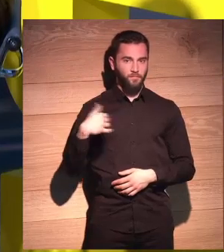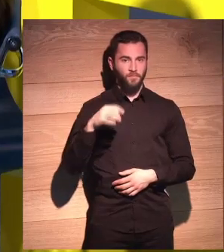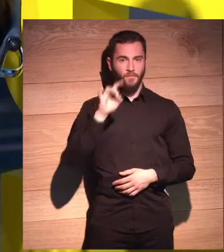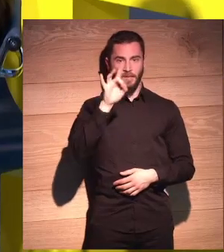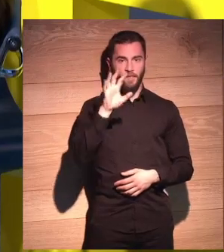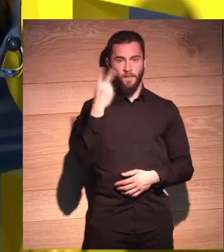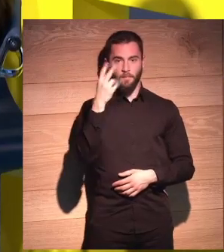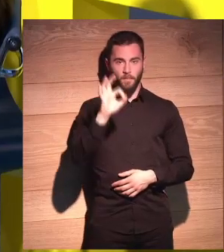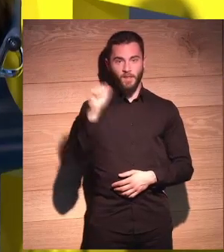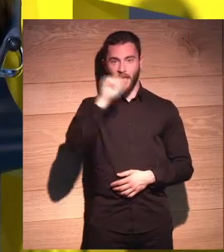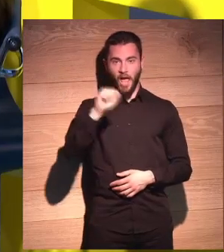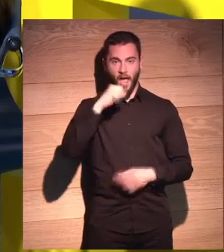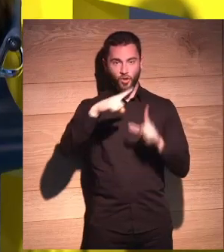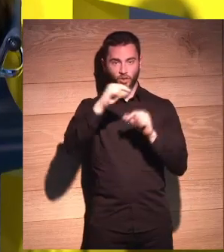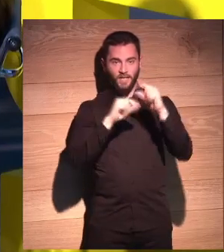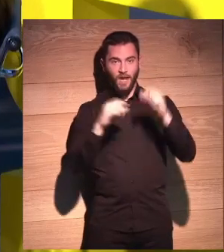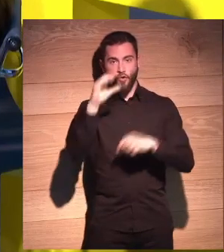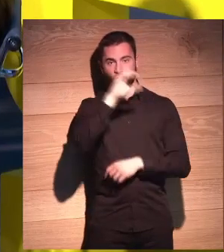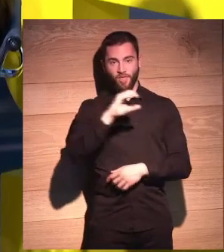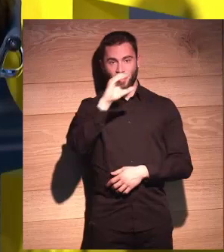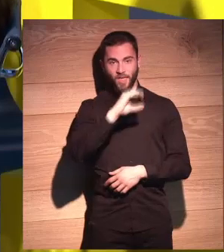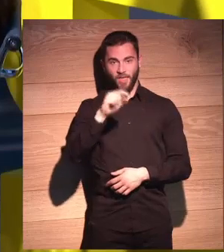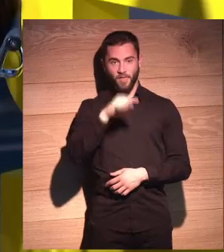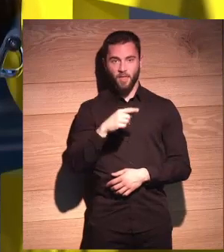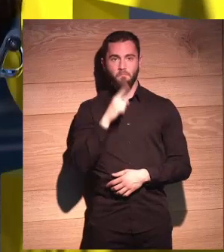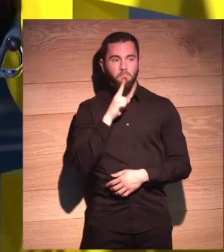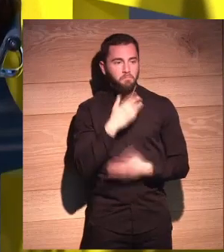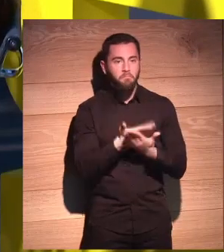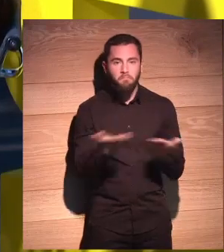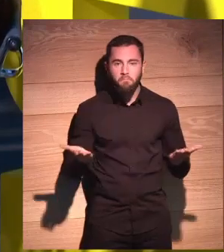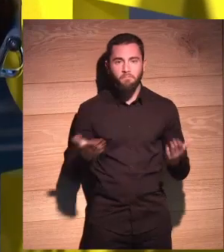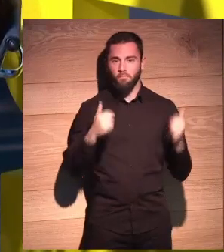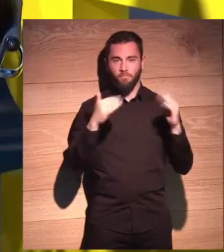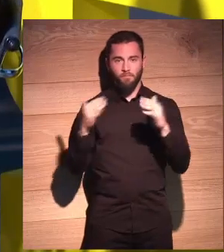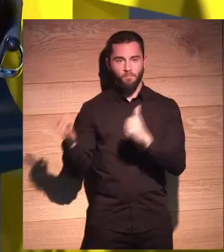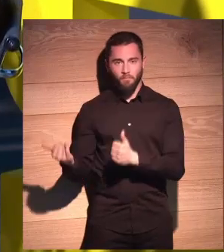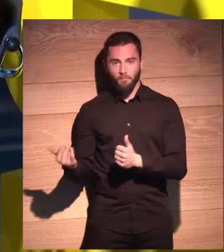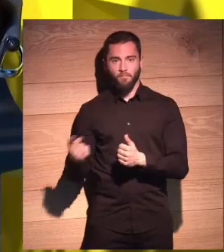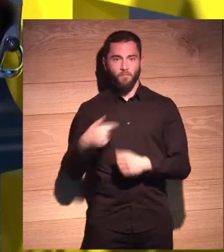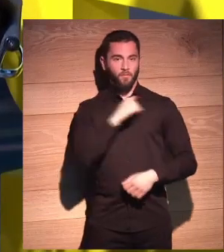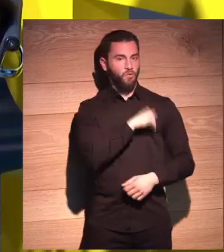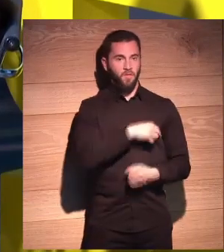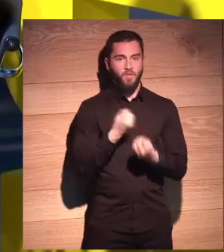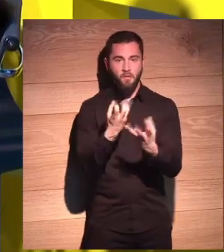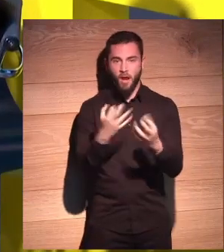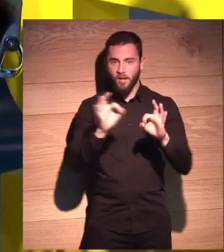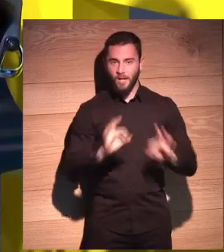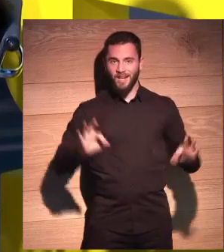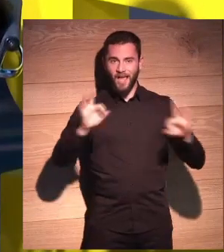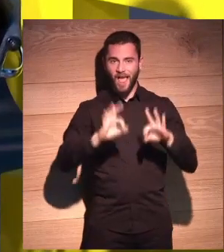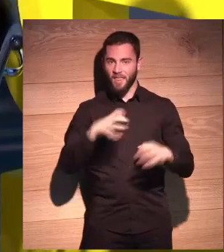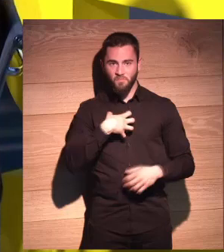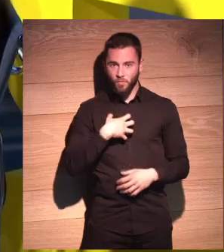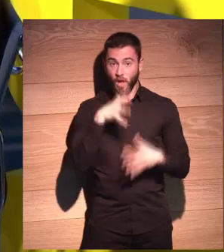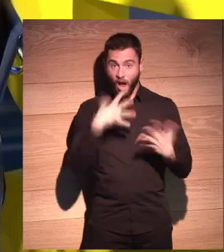15, 20 años en neurociencia era tabú totalmente hablar de la conciencia. No se podía.